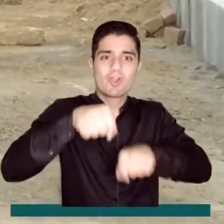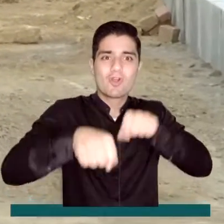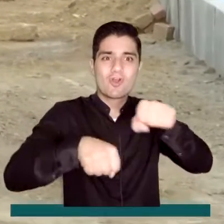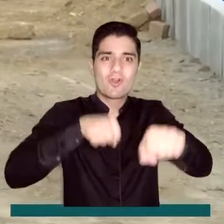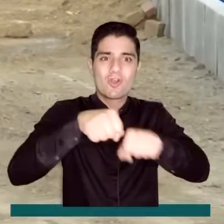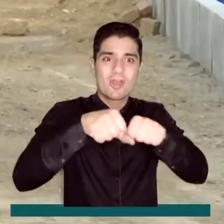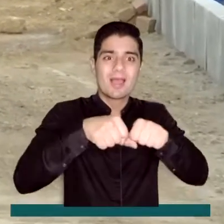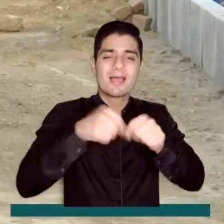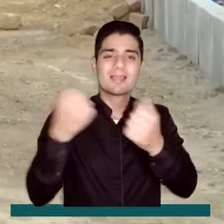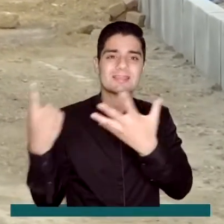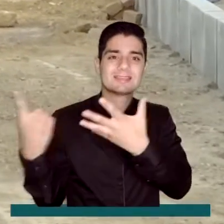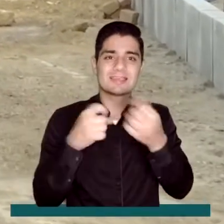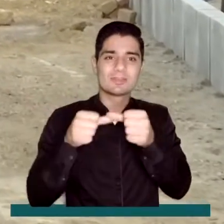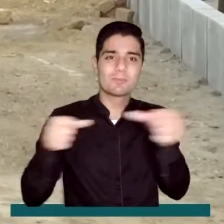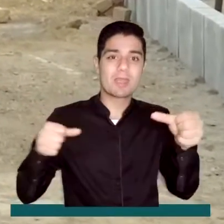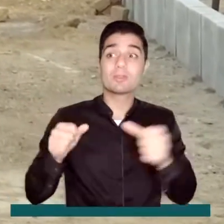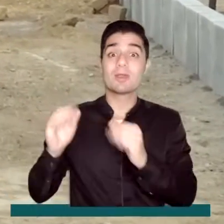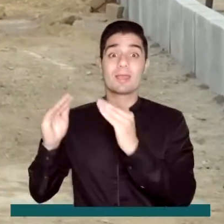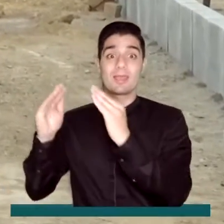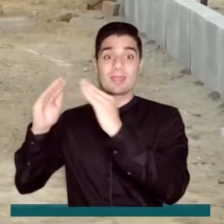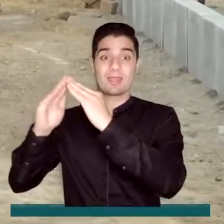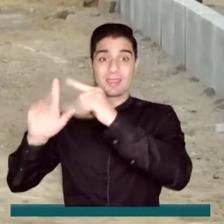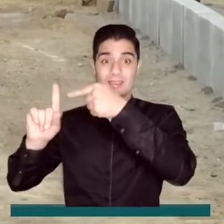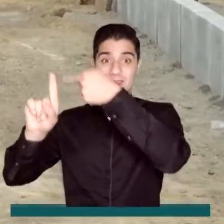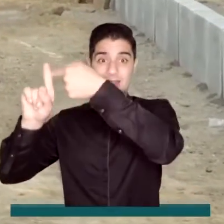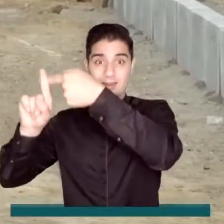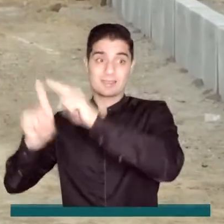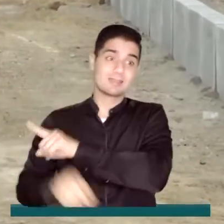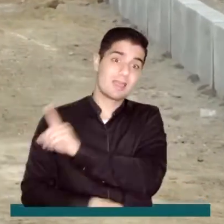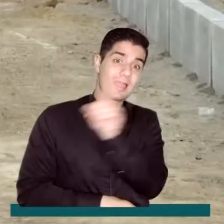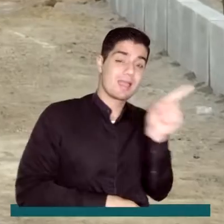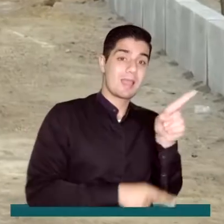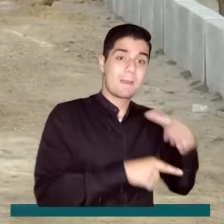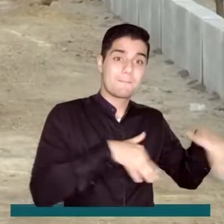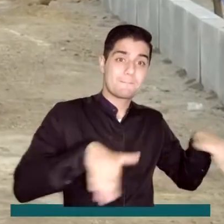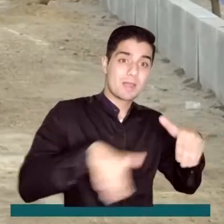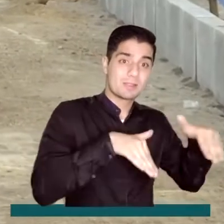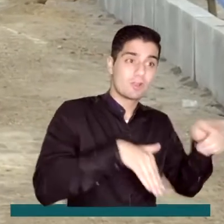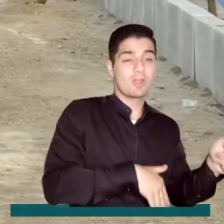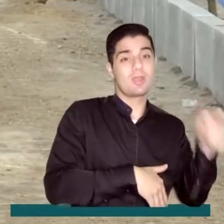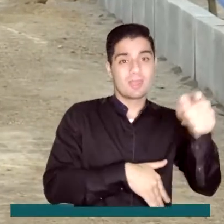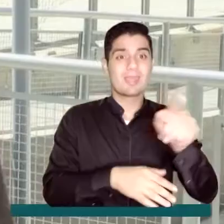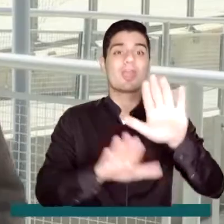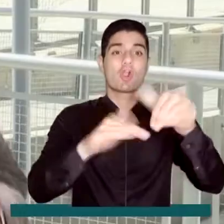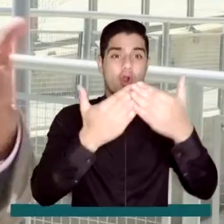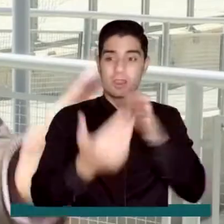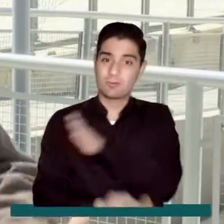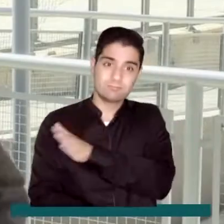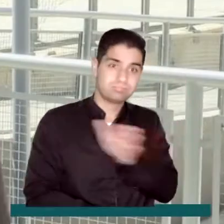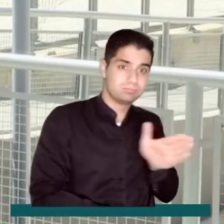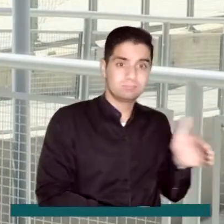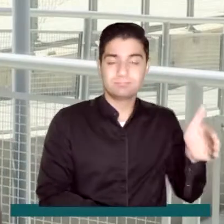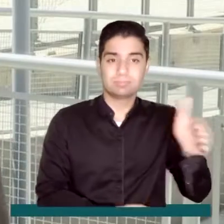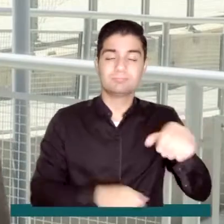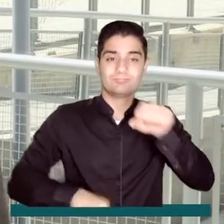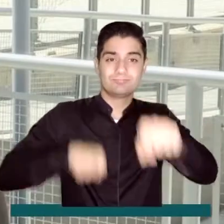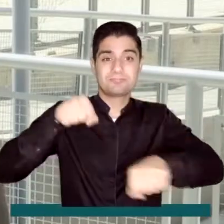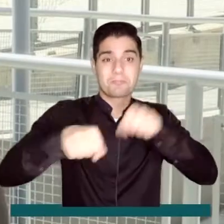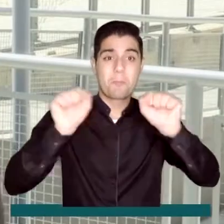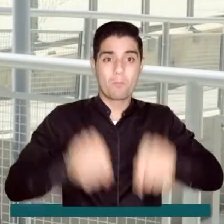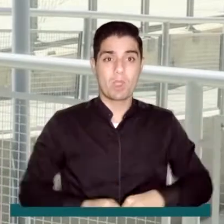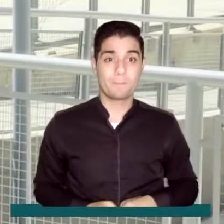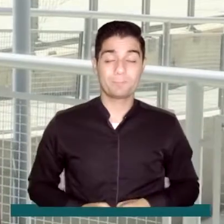metros que conectará a la iglesia con el patinódromo y la institución educativa aquí hay un programa para adultos